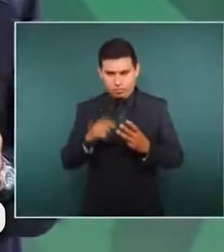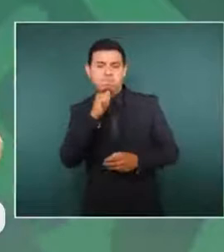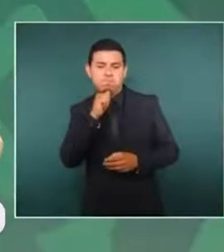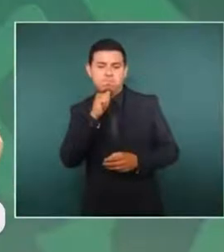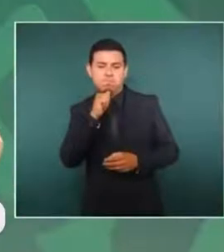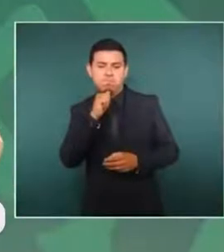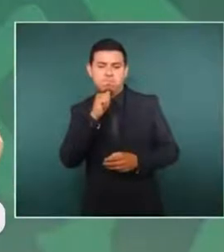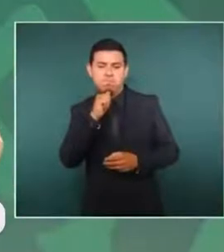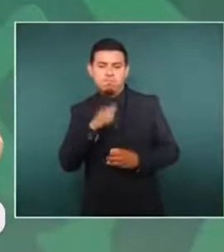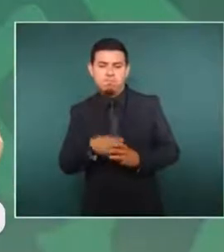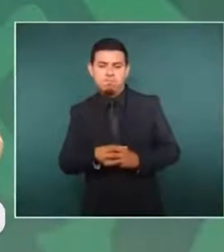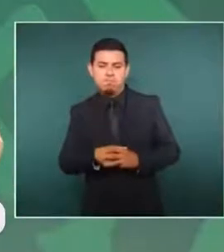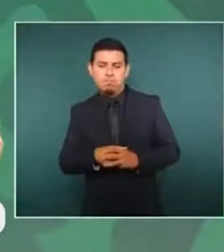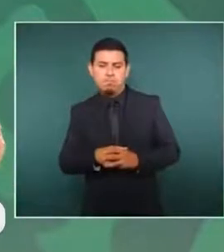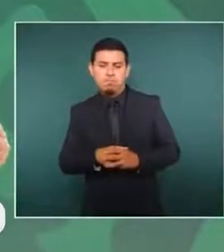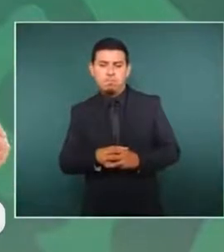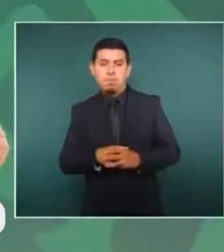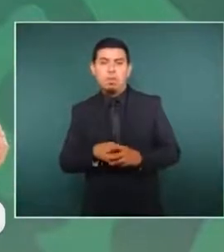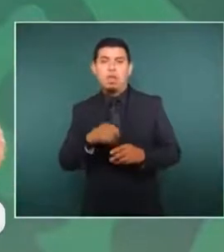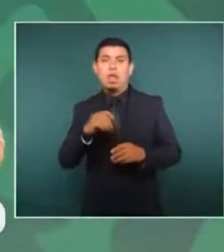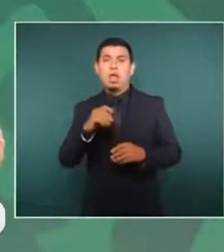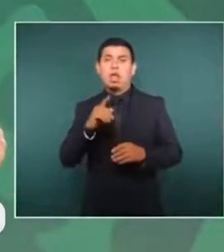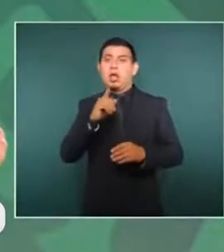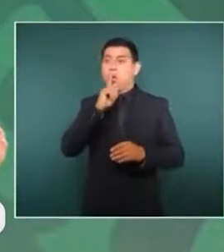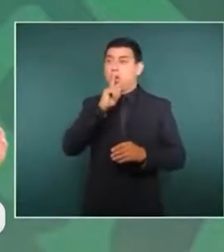podemos actuar con impunidad,